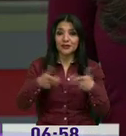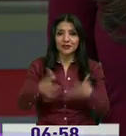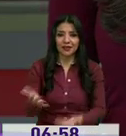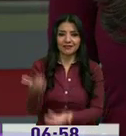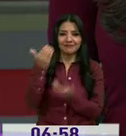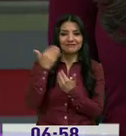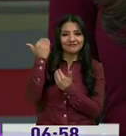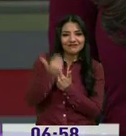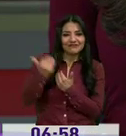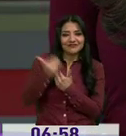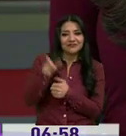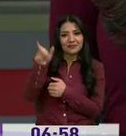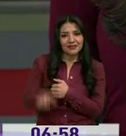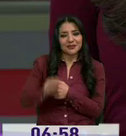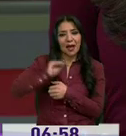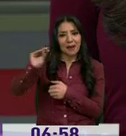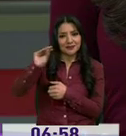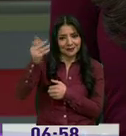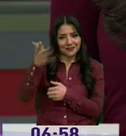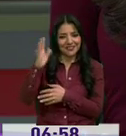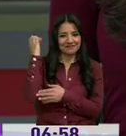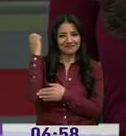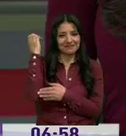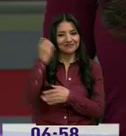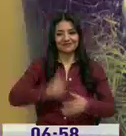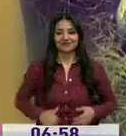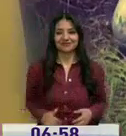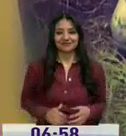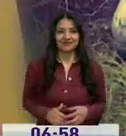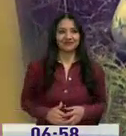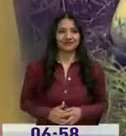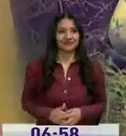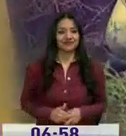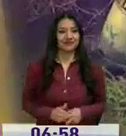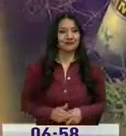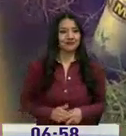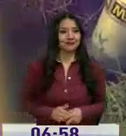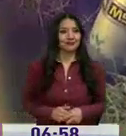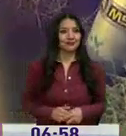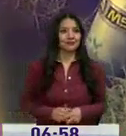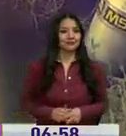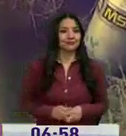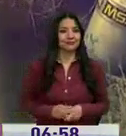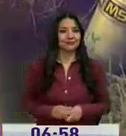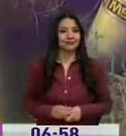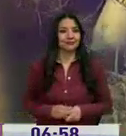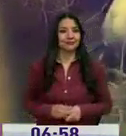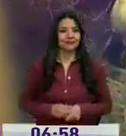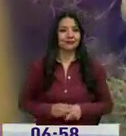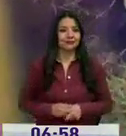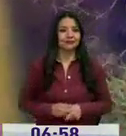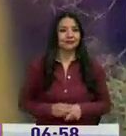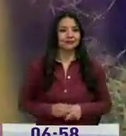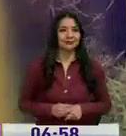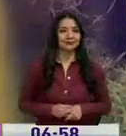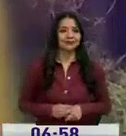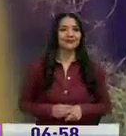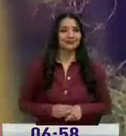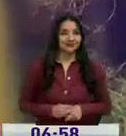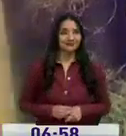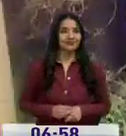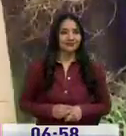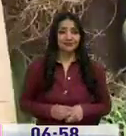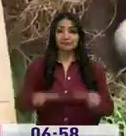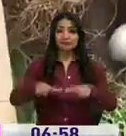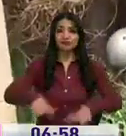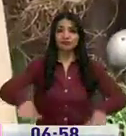por la persona que alertó de la emergencia. Ya. Dale, dale. Hasta el